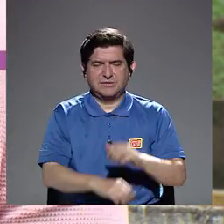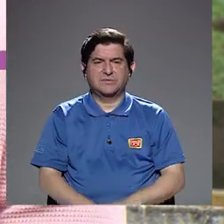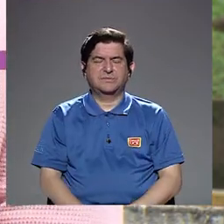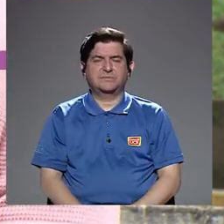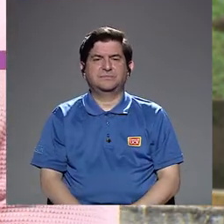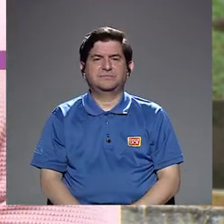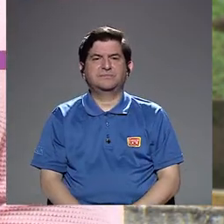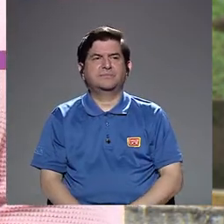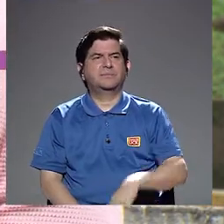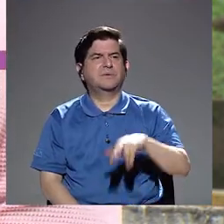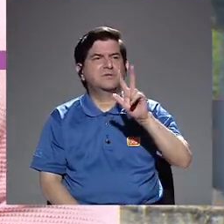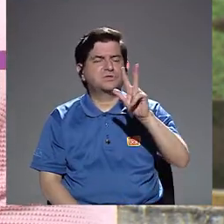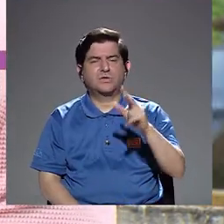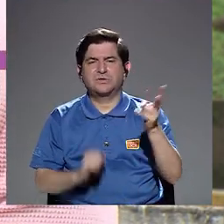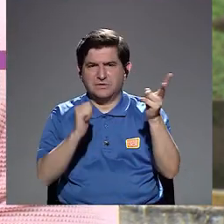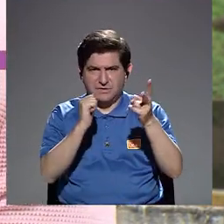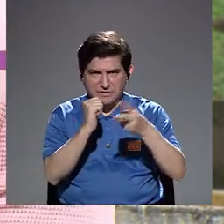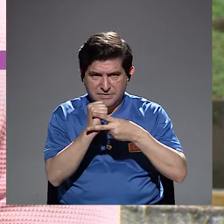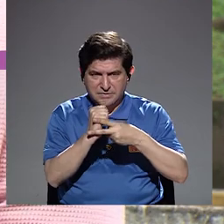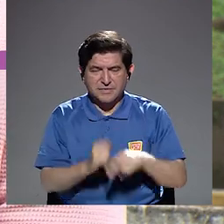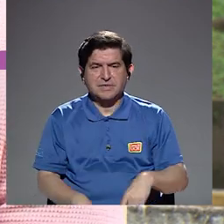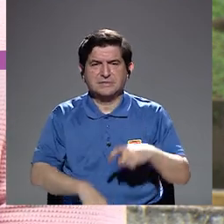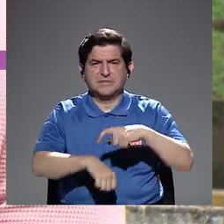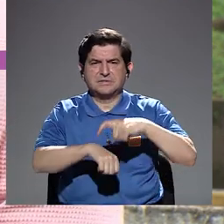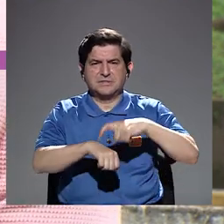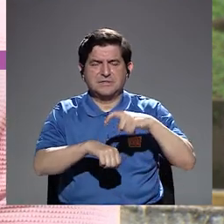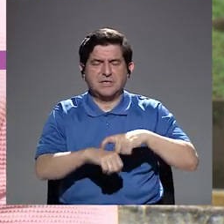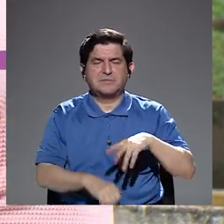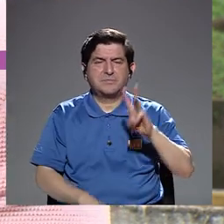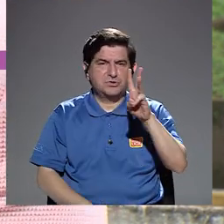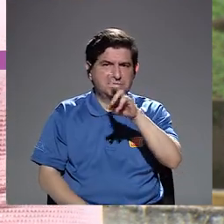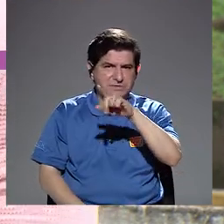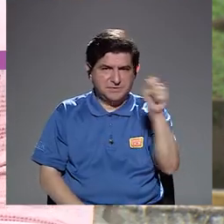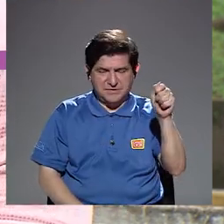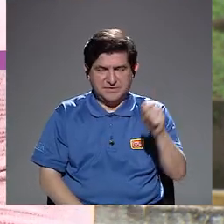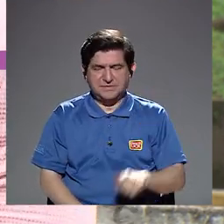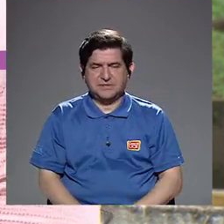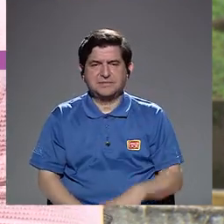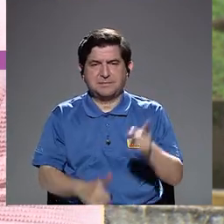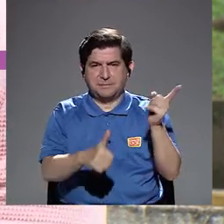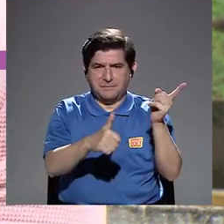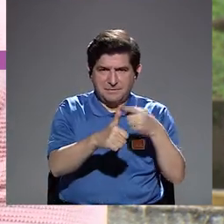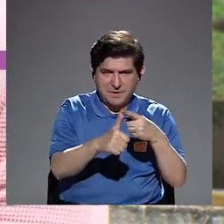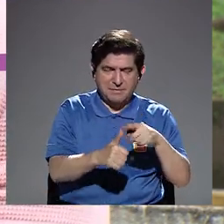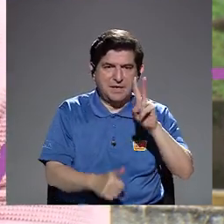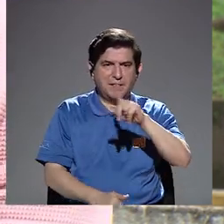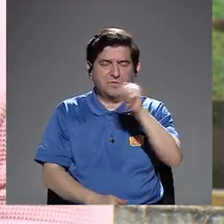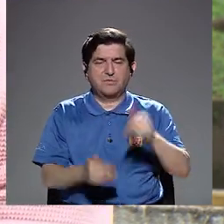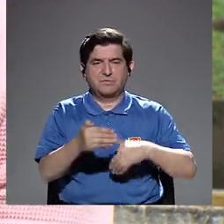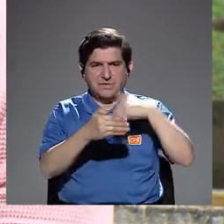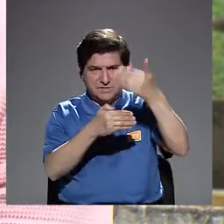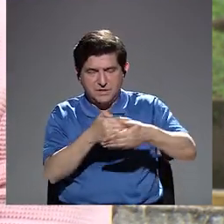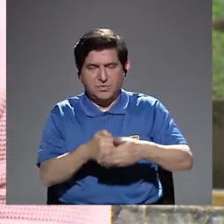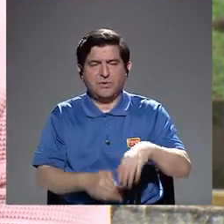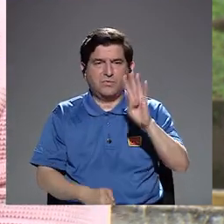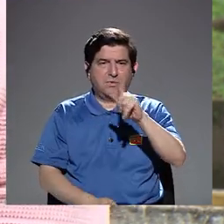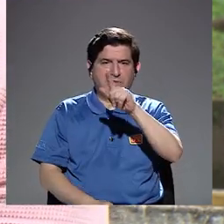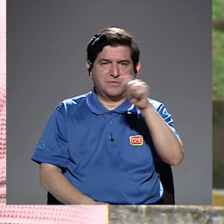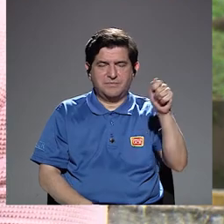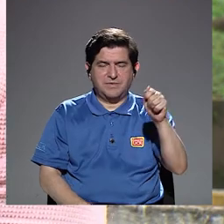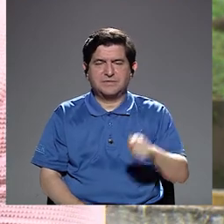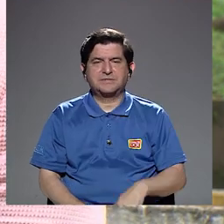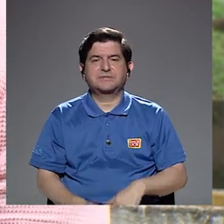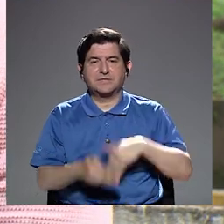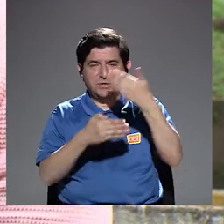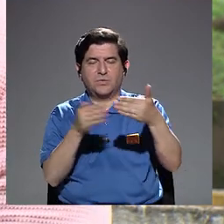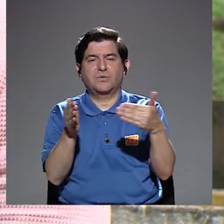Se pone en 3 dosis, por así decirlo, en un periodo aproximado de 6 meses. Entonces se pone la primera, a los 2 meses la segunda y a los 4 meses la